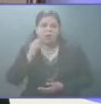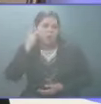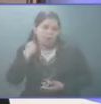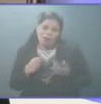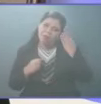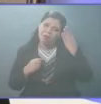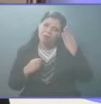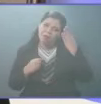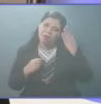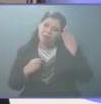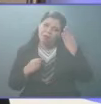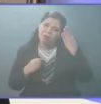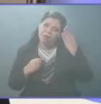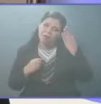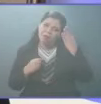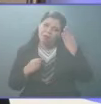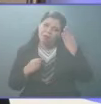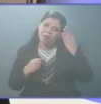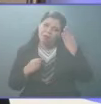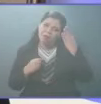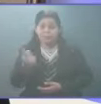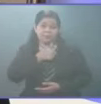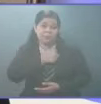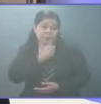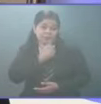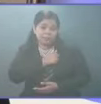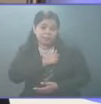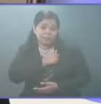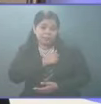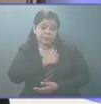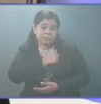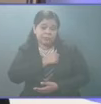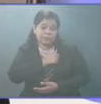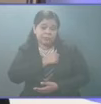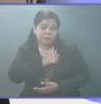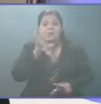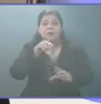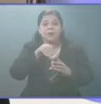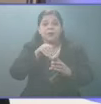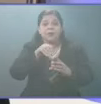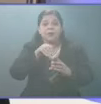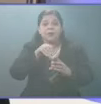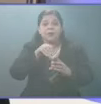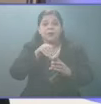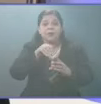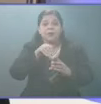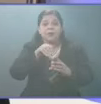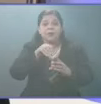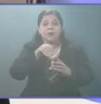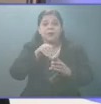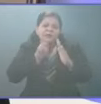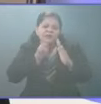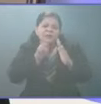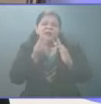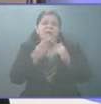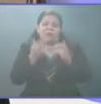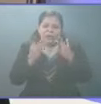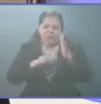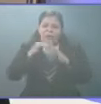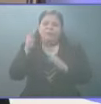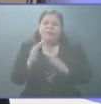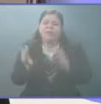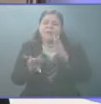de la hija, o de un cuidador responsable, o va a estar dentro de un hogar para personas mayores, con el advenimiento